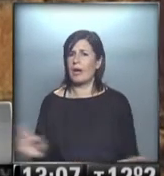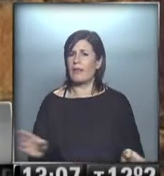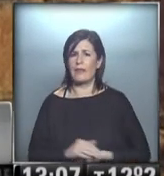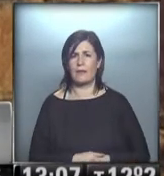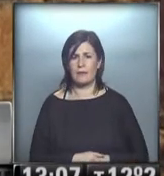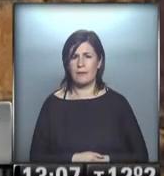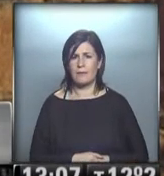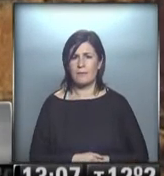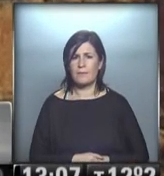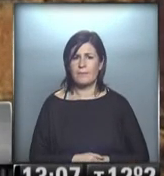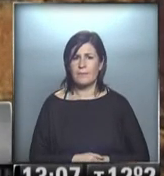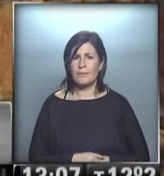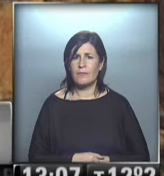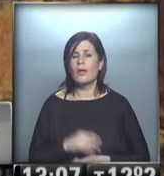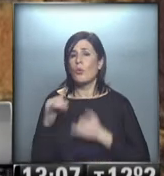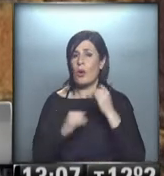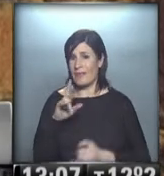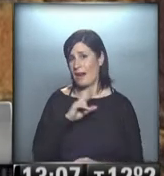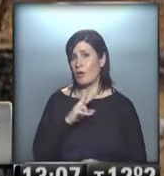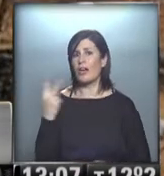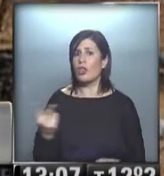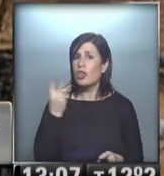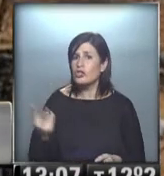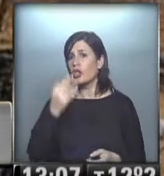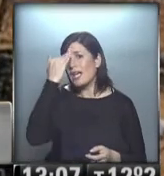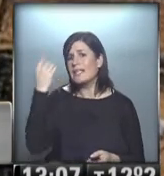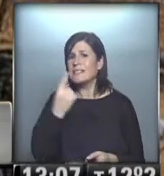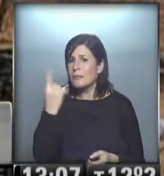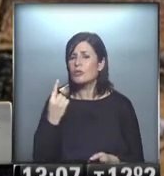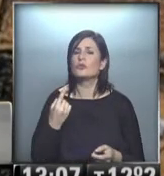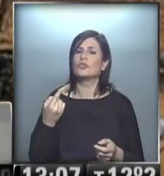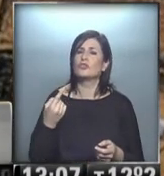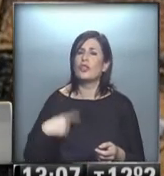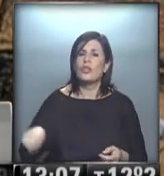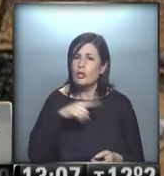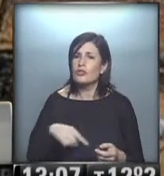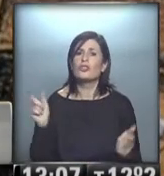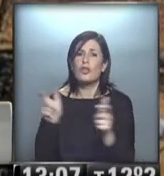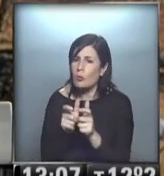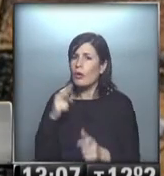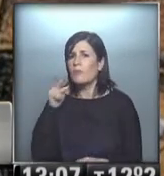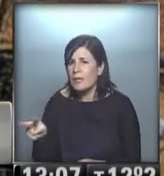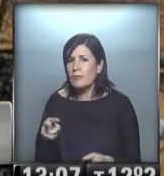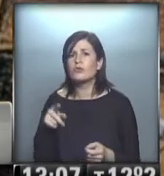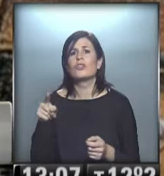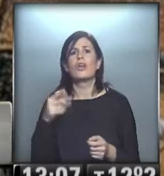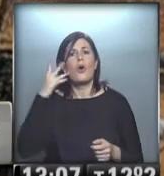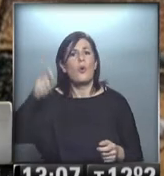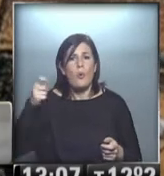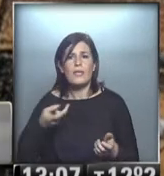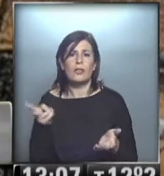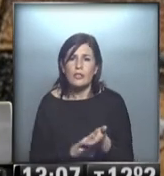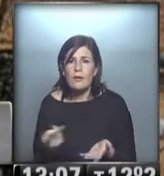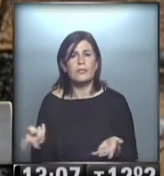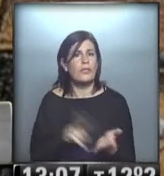tuvimos 2 horas y cuarto presenciando cómo hacía repetir una y otra vez, y no estoy exagerando, como 7 veces las